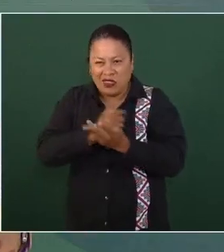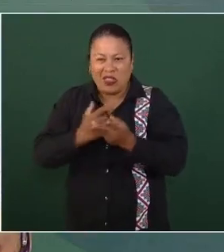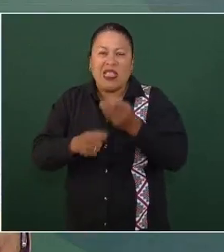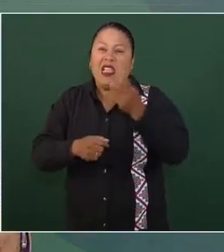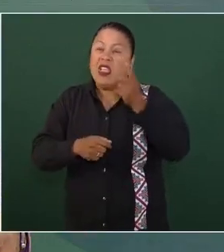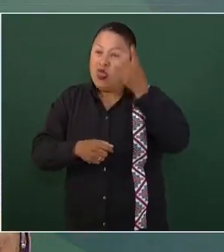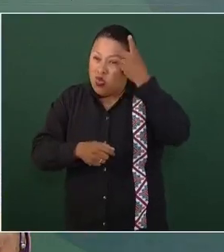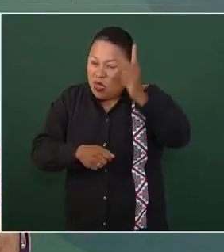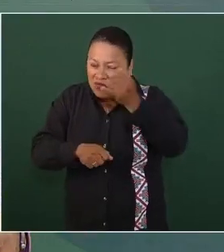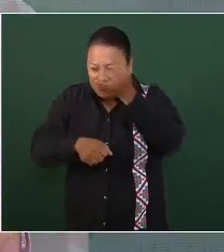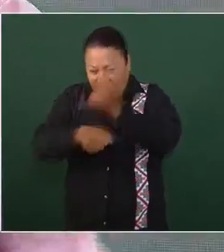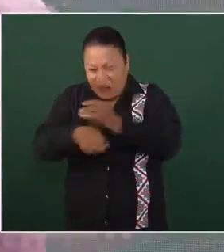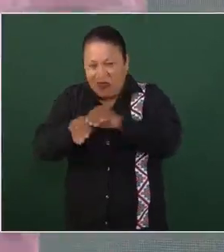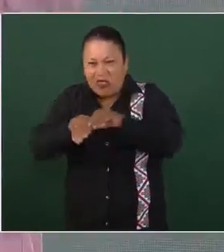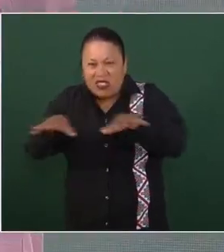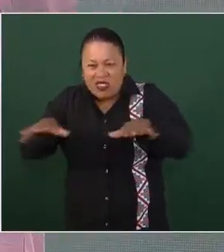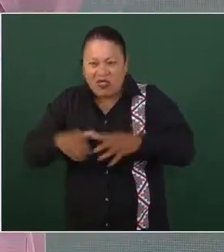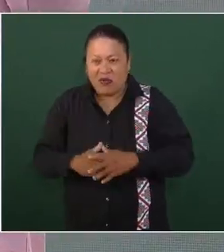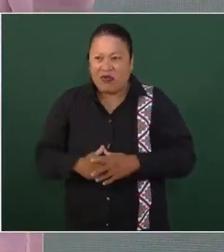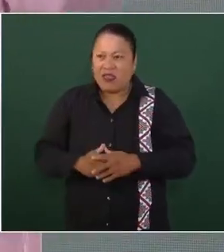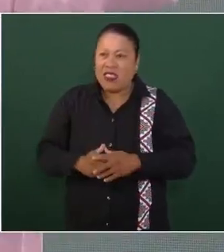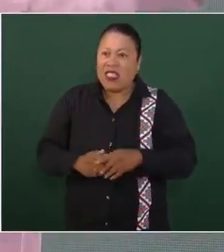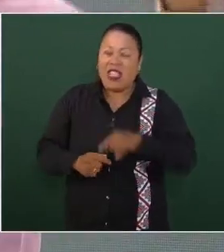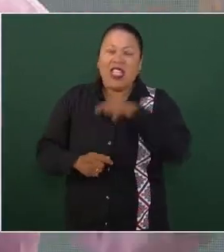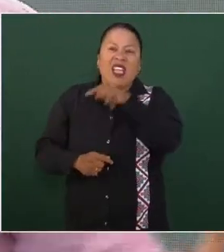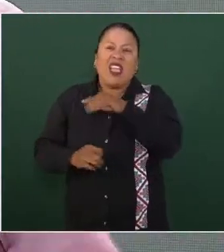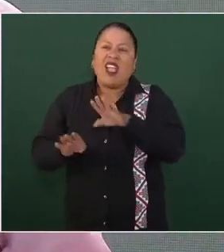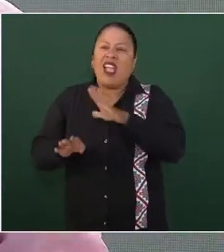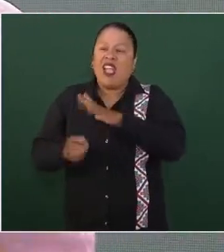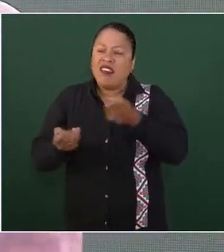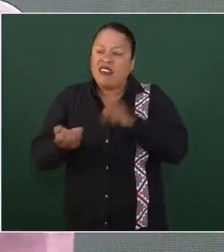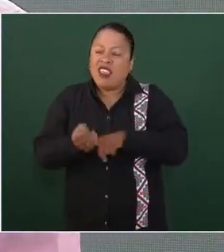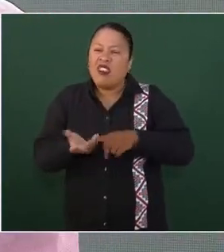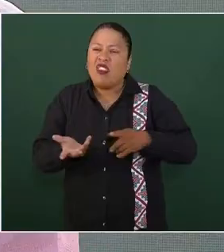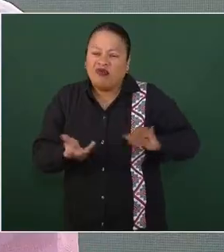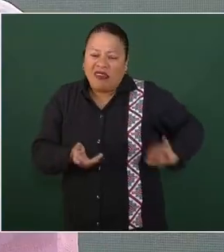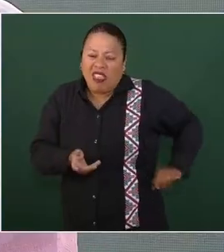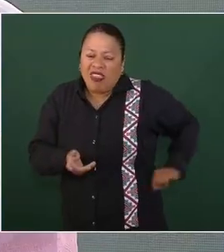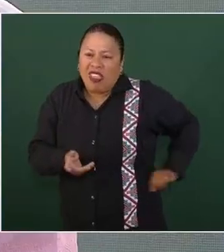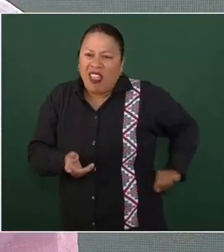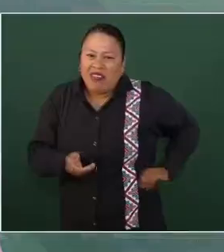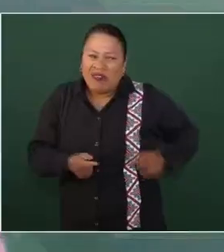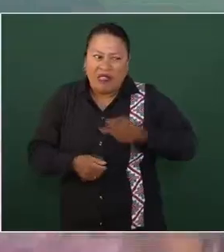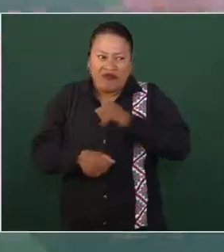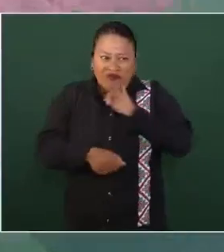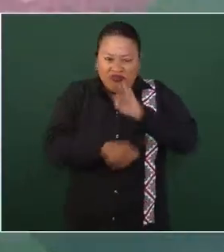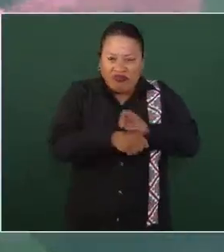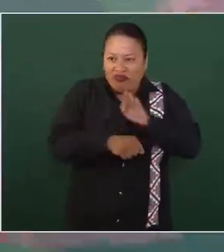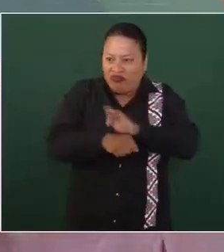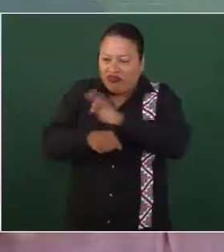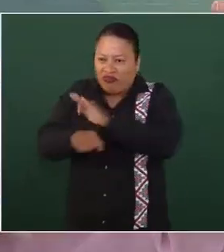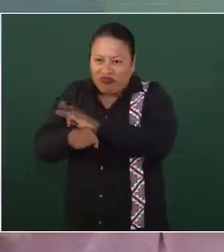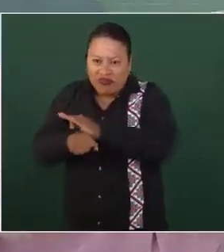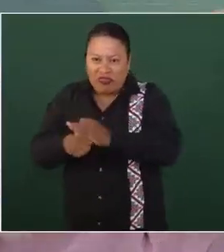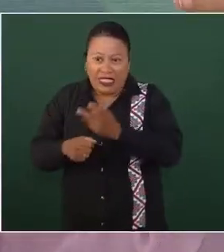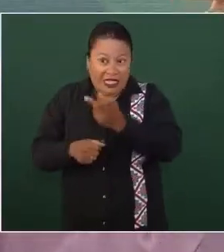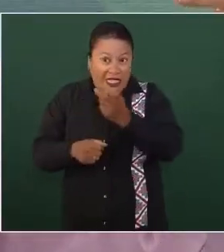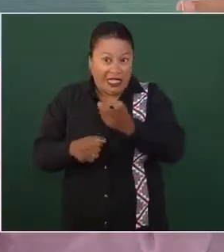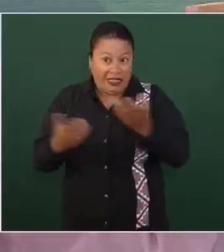que son los que defienden intereses creados que eran parte